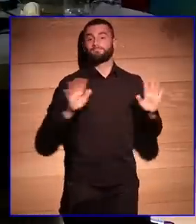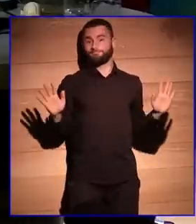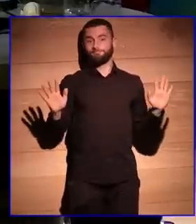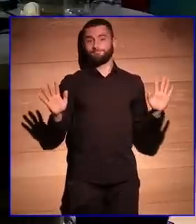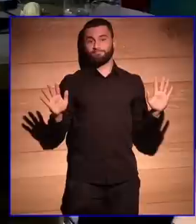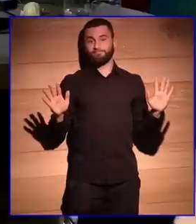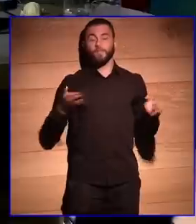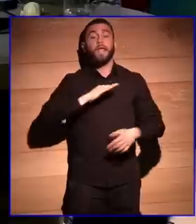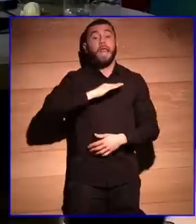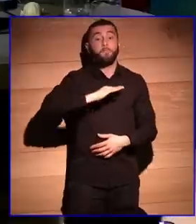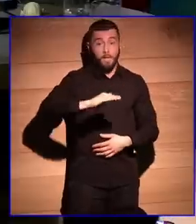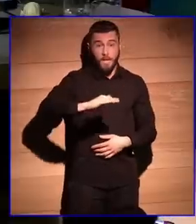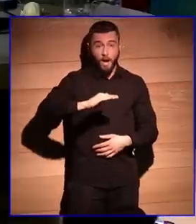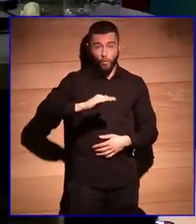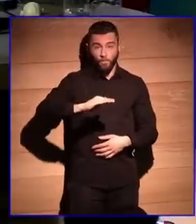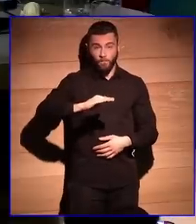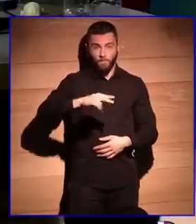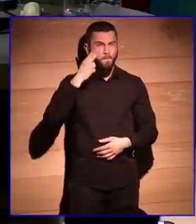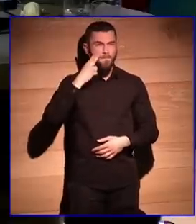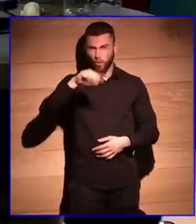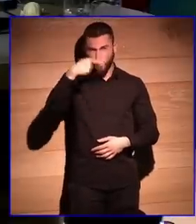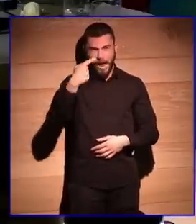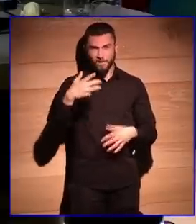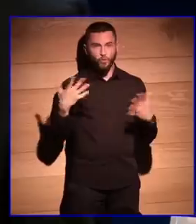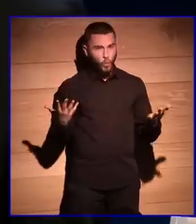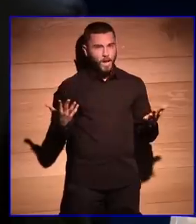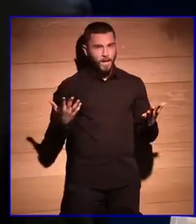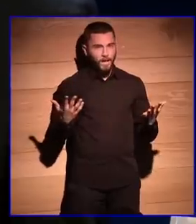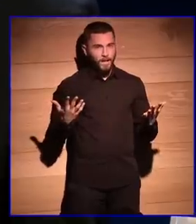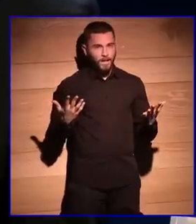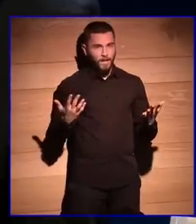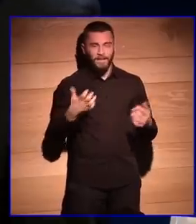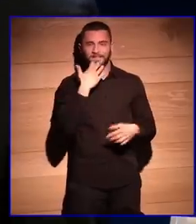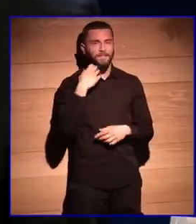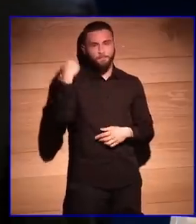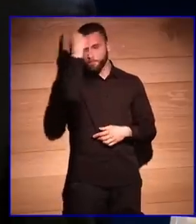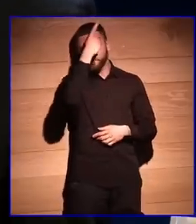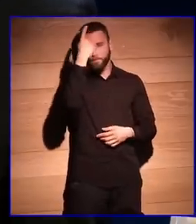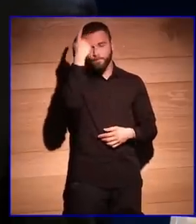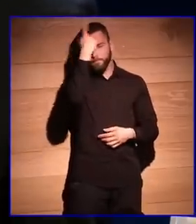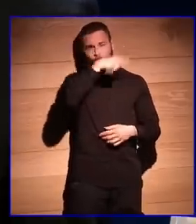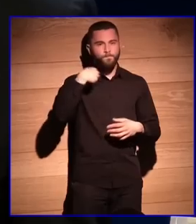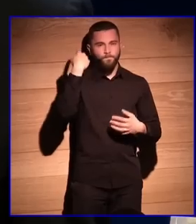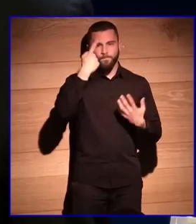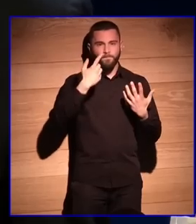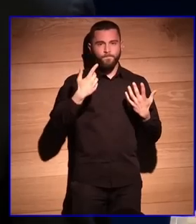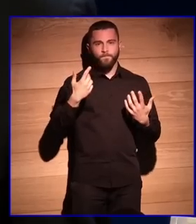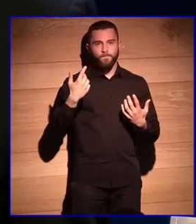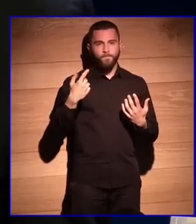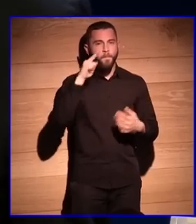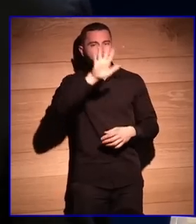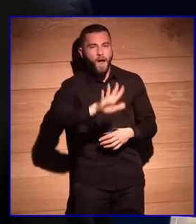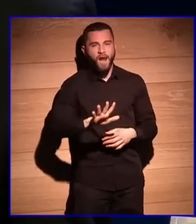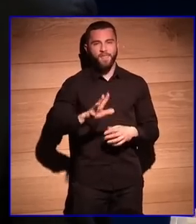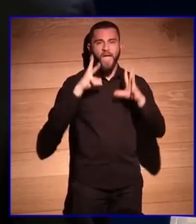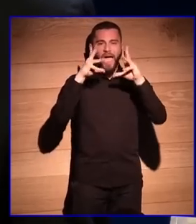Luego es verdad que el villano que más miedo da es el que tiene una apariencia menos agresiva.